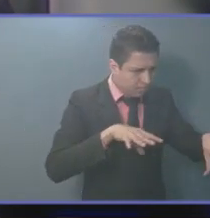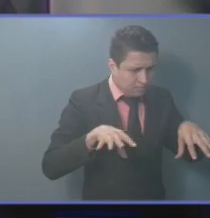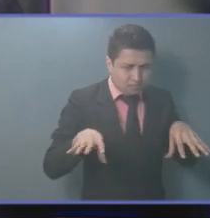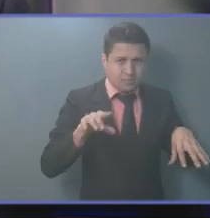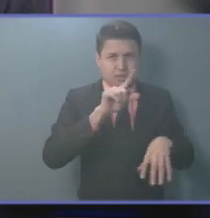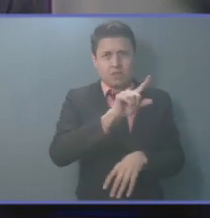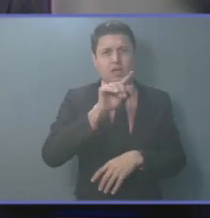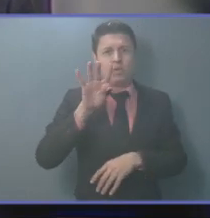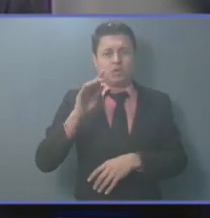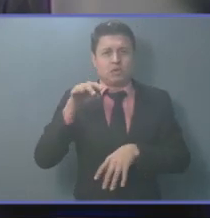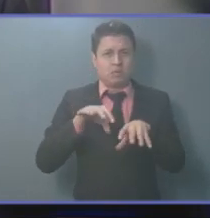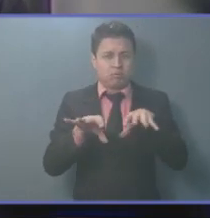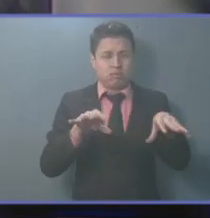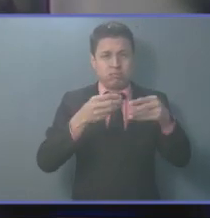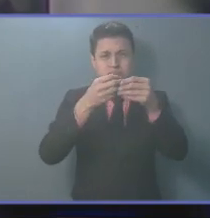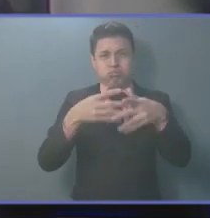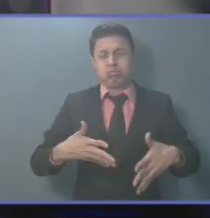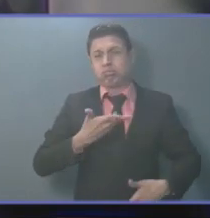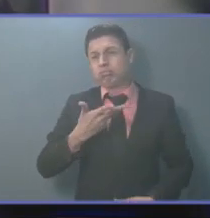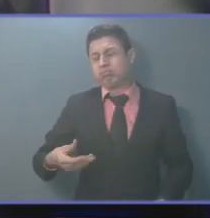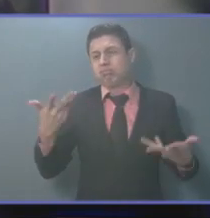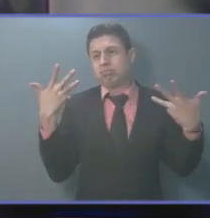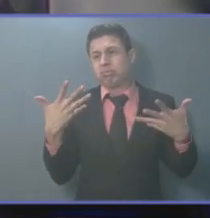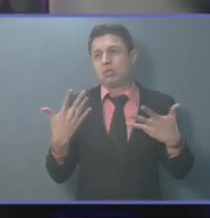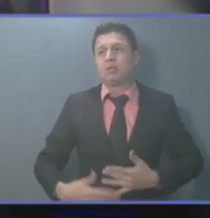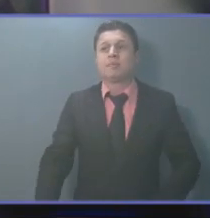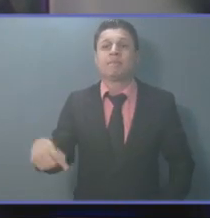Esto creo que nos debe hacer reflexionar